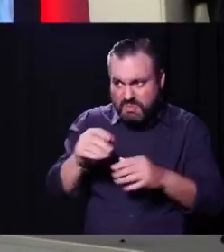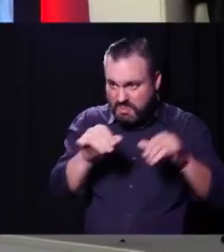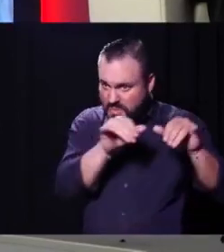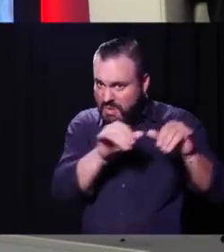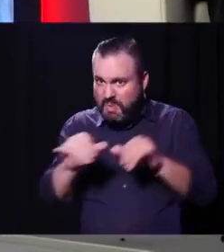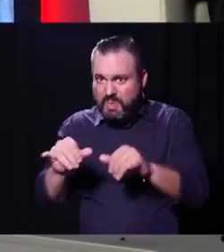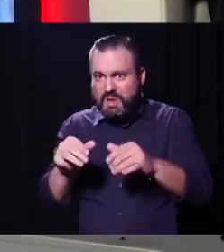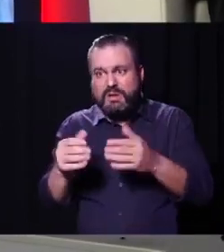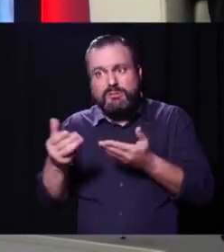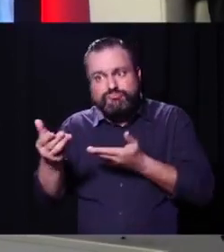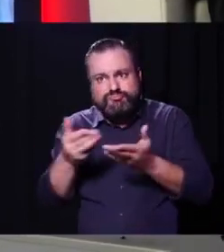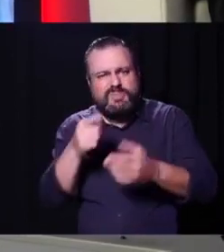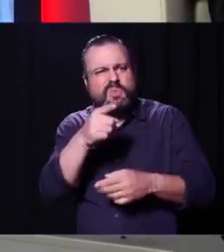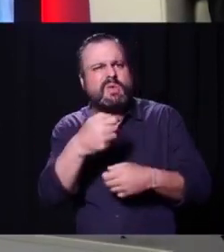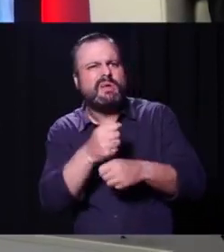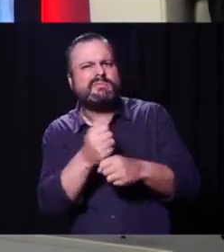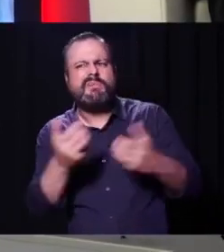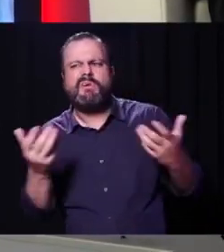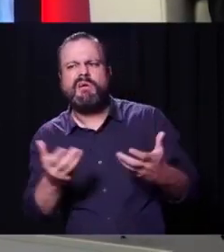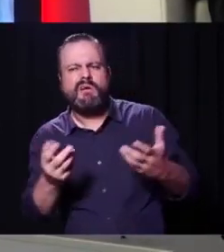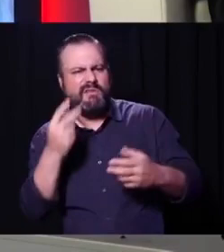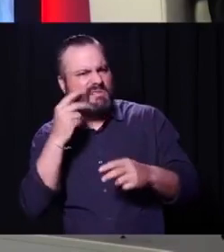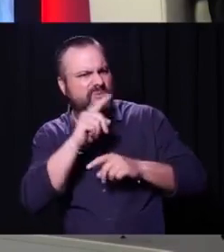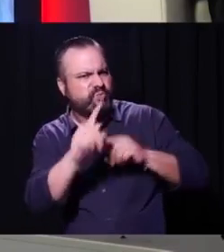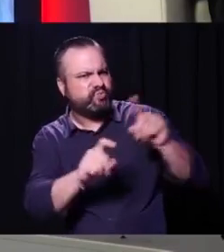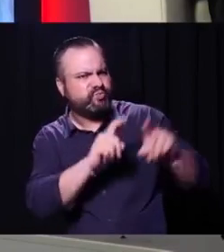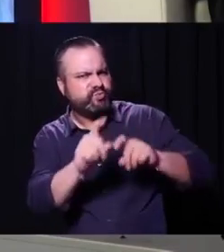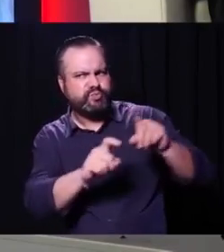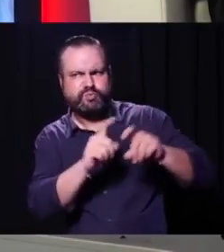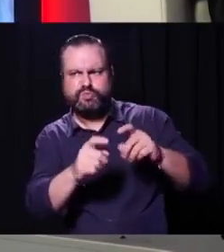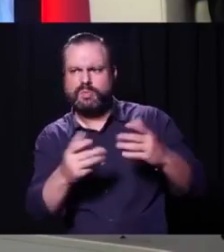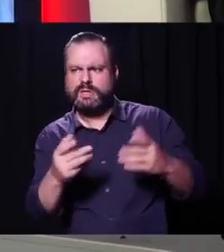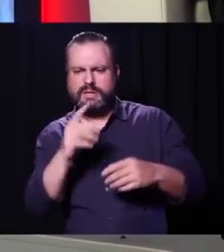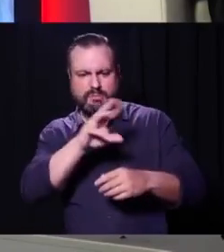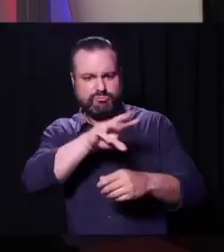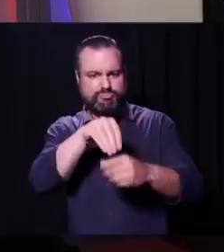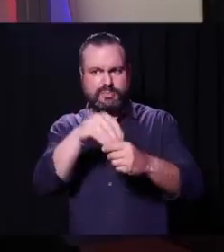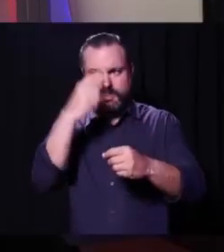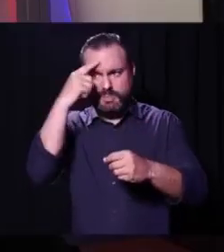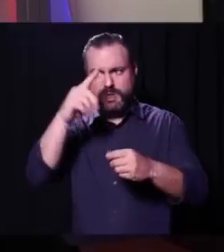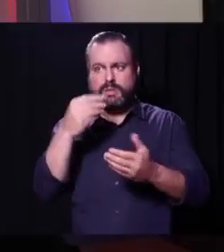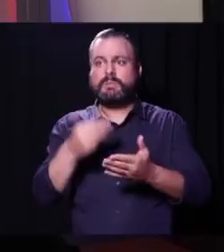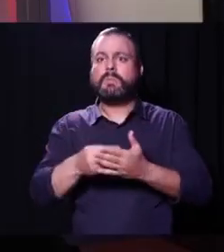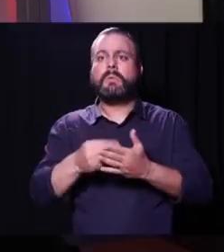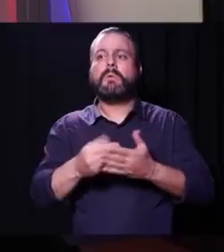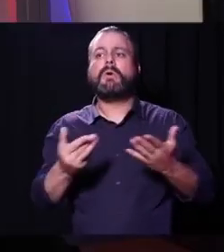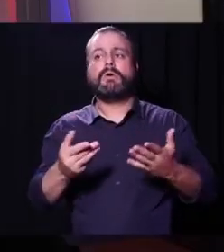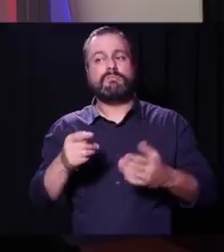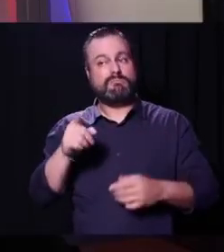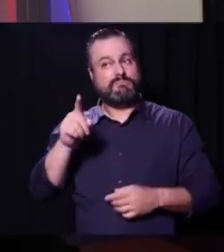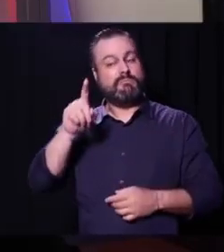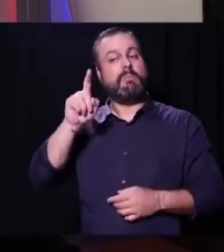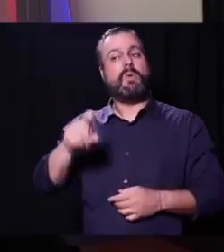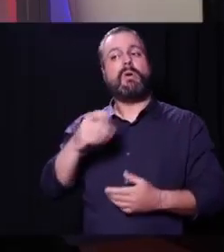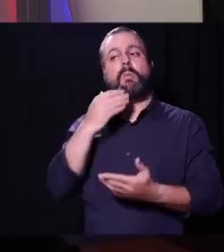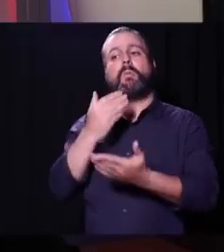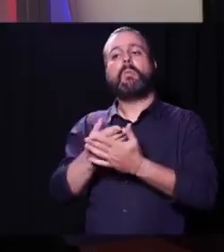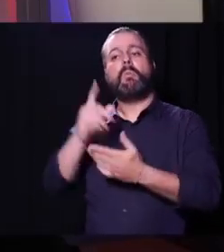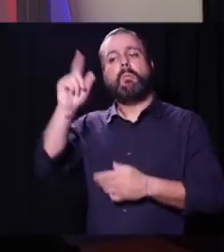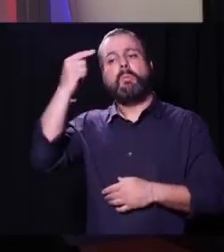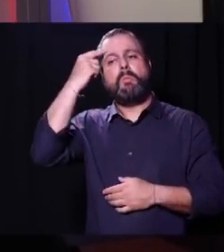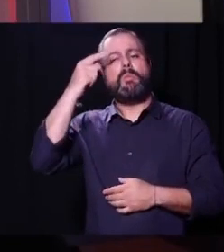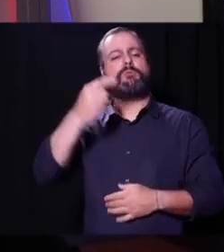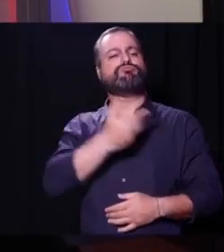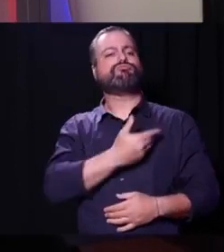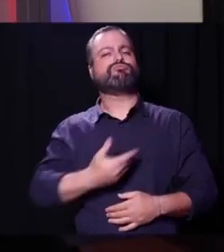organizaciones que realmente no tendrían que cumplir el rol del Estado? buen gobierno, un presidente que mande, que tome